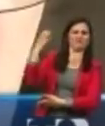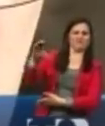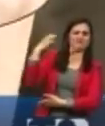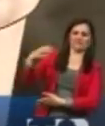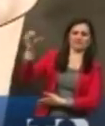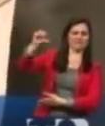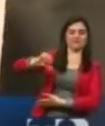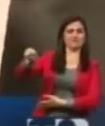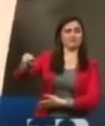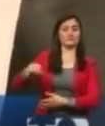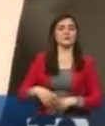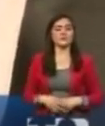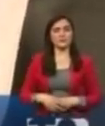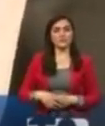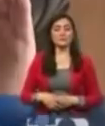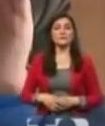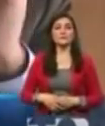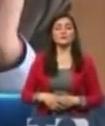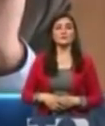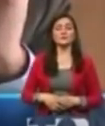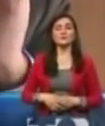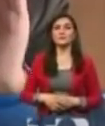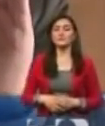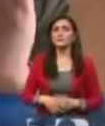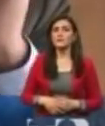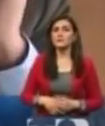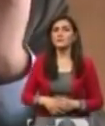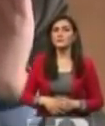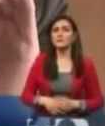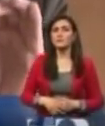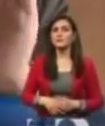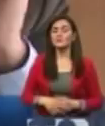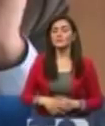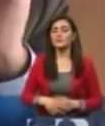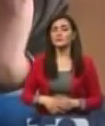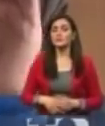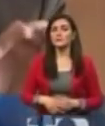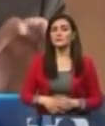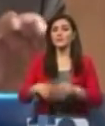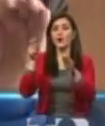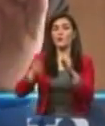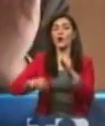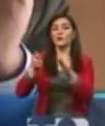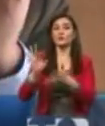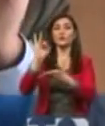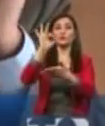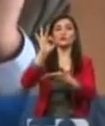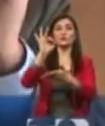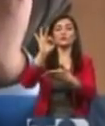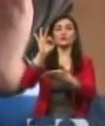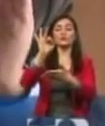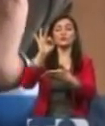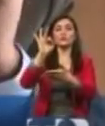del Consejo de la Judicatura, Raúl Tello. El abogado que le representa al Estado es